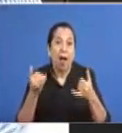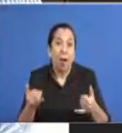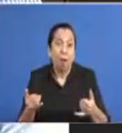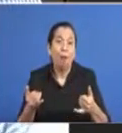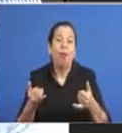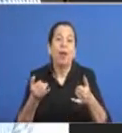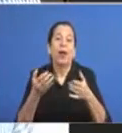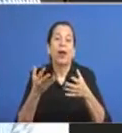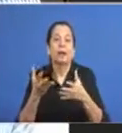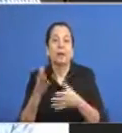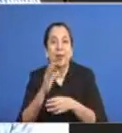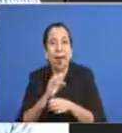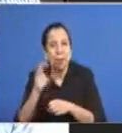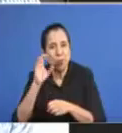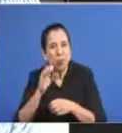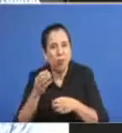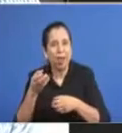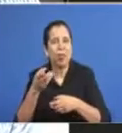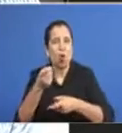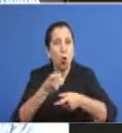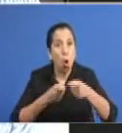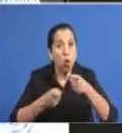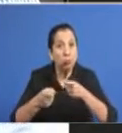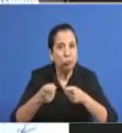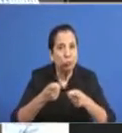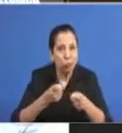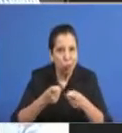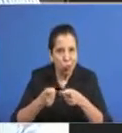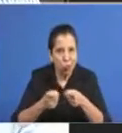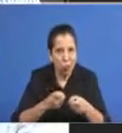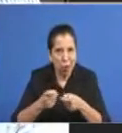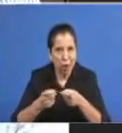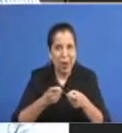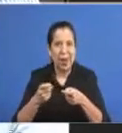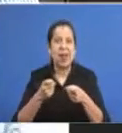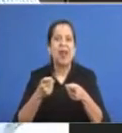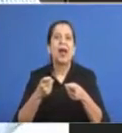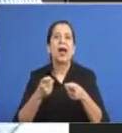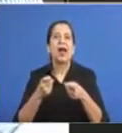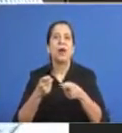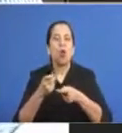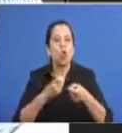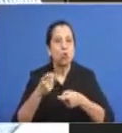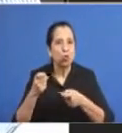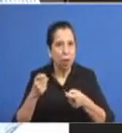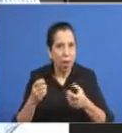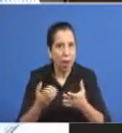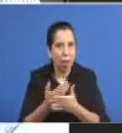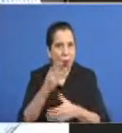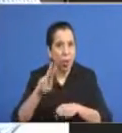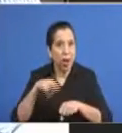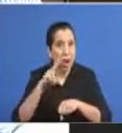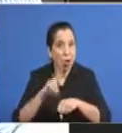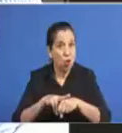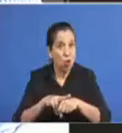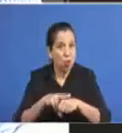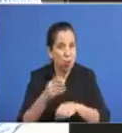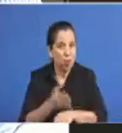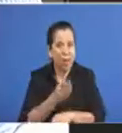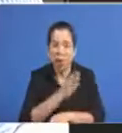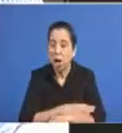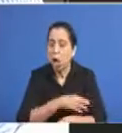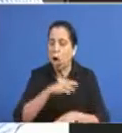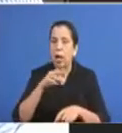volviendo a recuperar nuestro país, a recuperar nuestras conductas. Entonces, es selectivo. Ellos no pueden